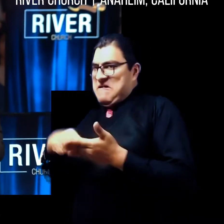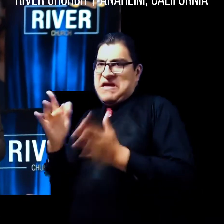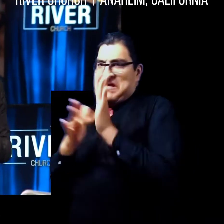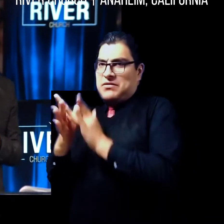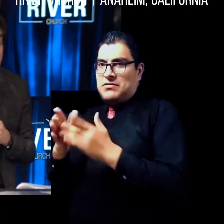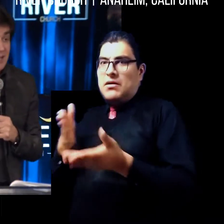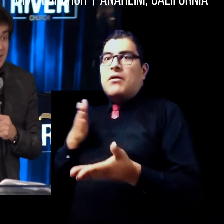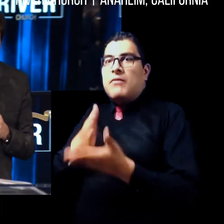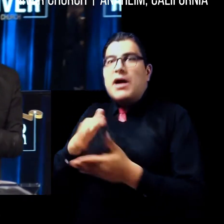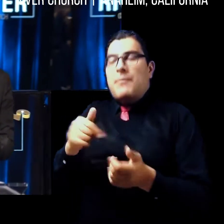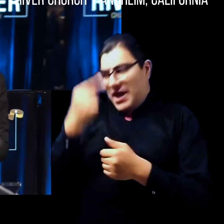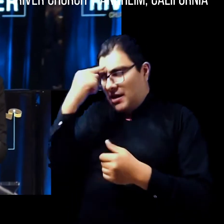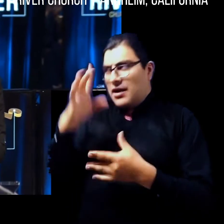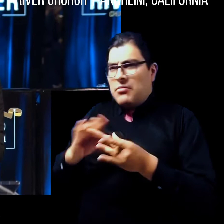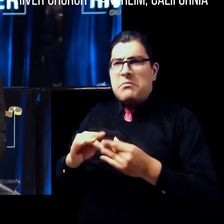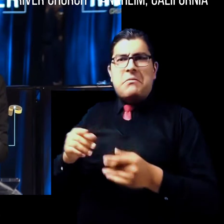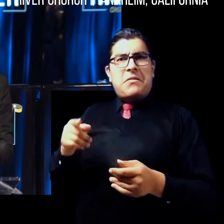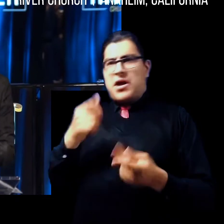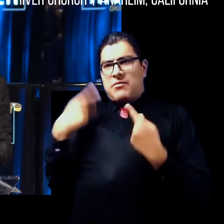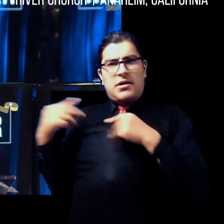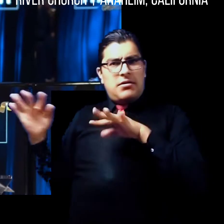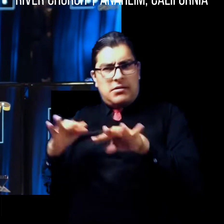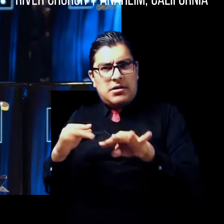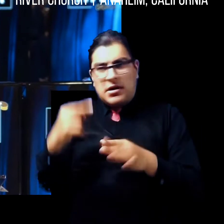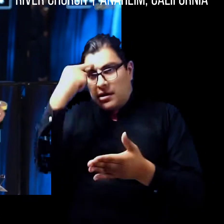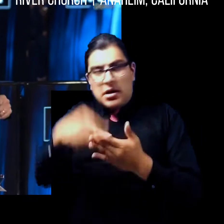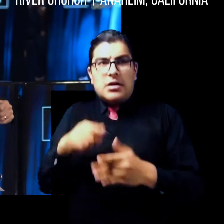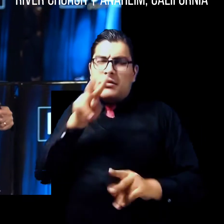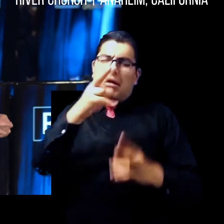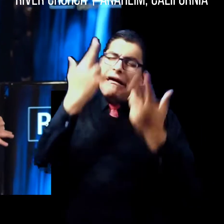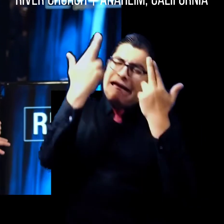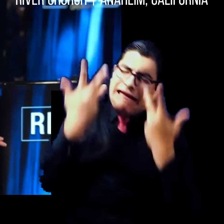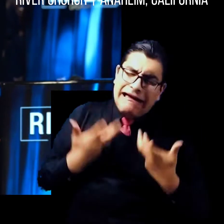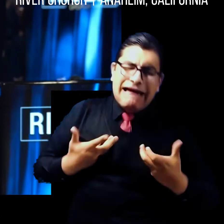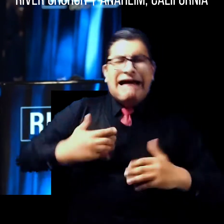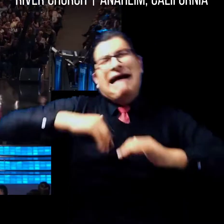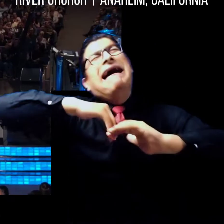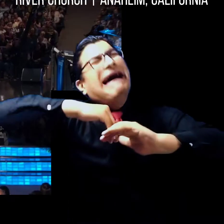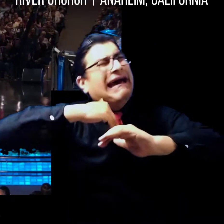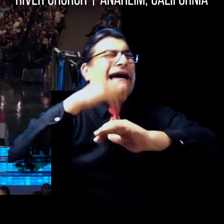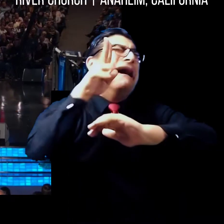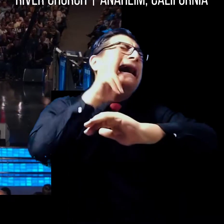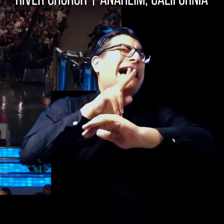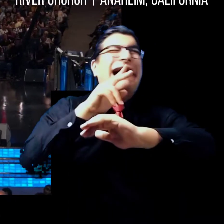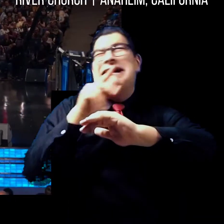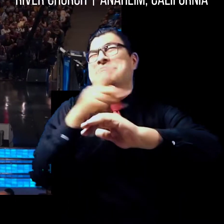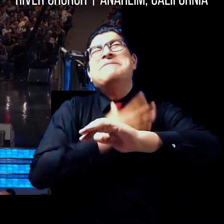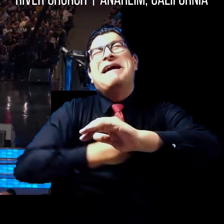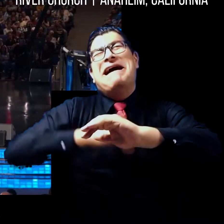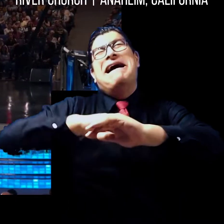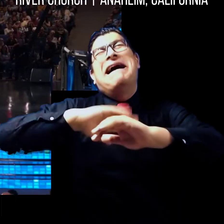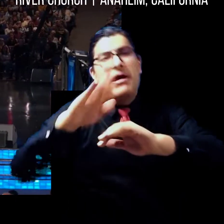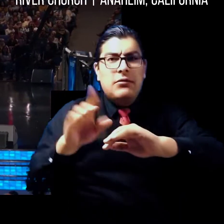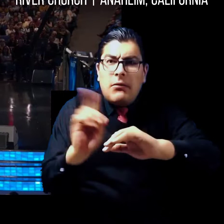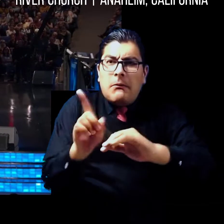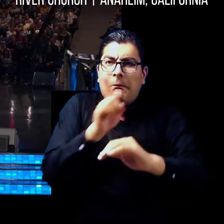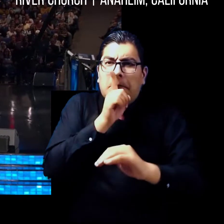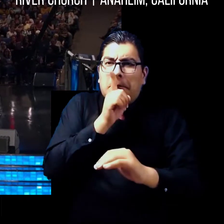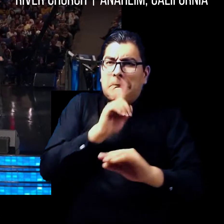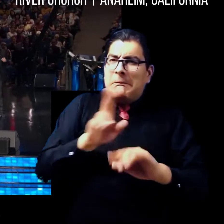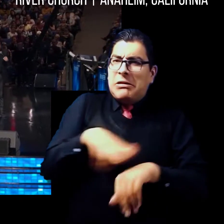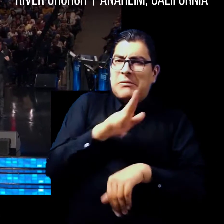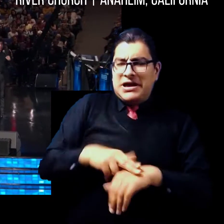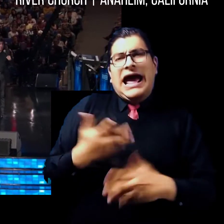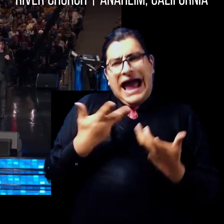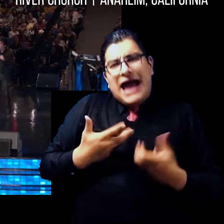el evangelio es en un funeral. Porque viene el ateo y piensa que te va a haber tirado arriba del cajón, destruido. Y sin embargo